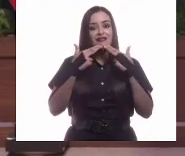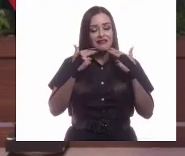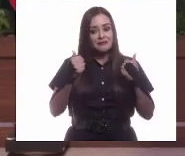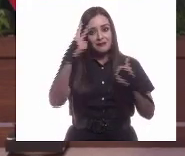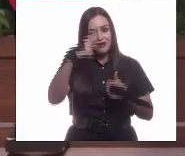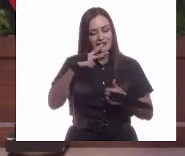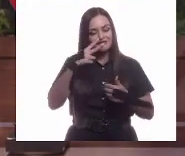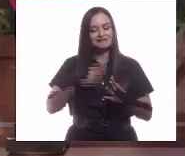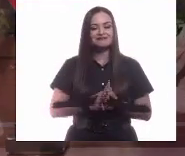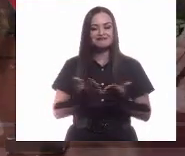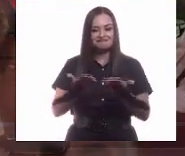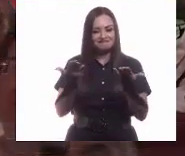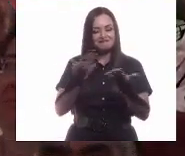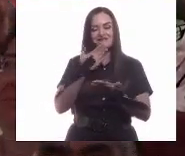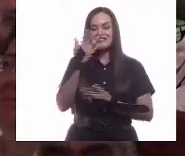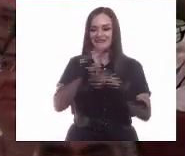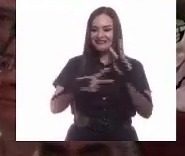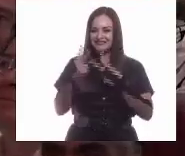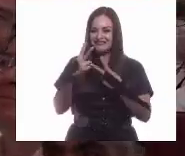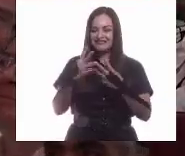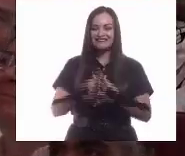Arroyo. Bienvenido, Ernesto.